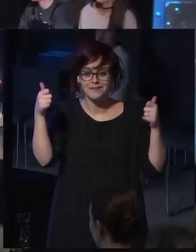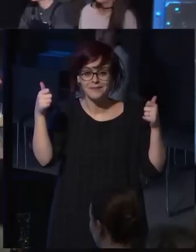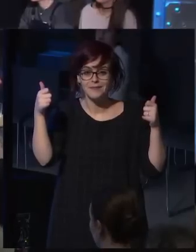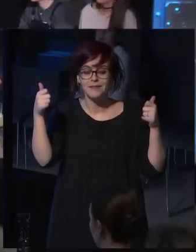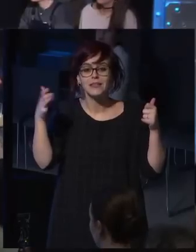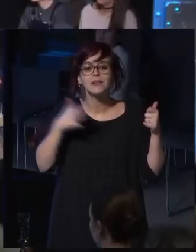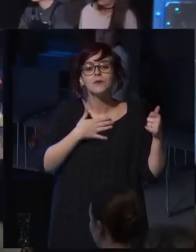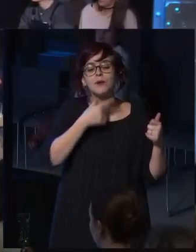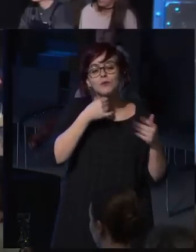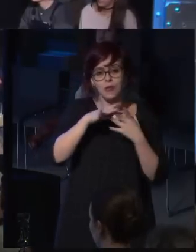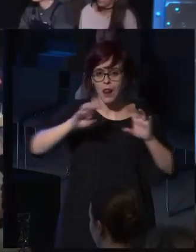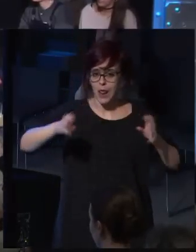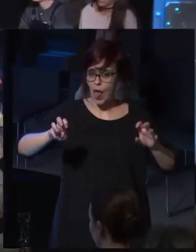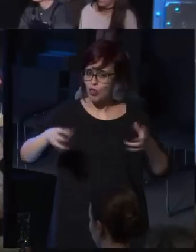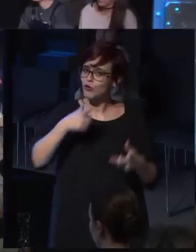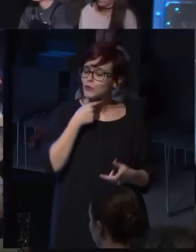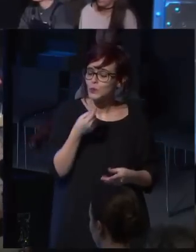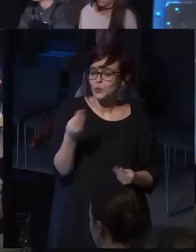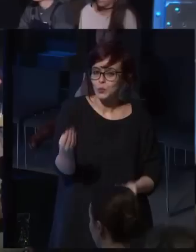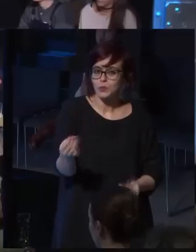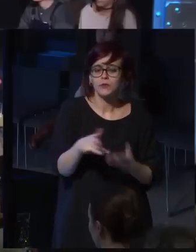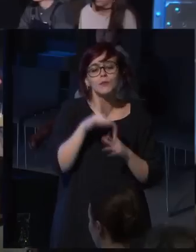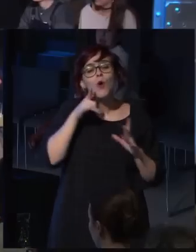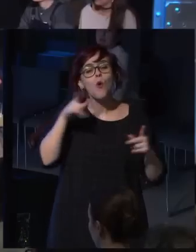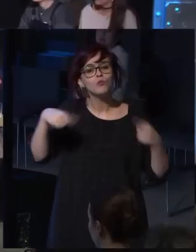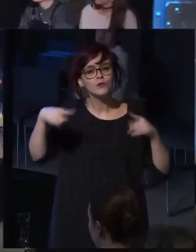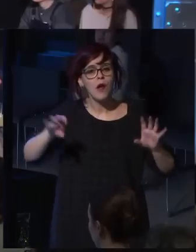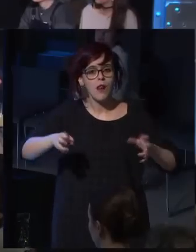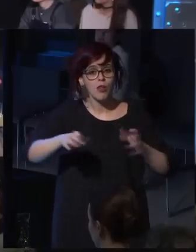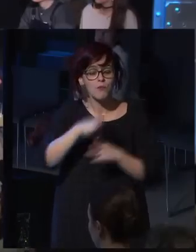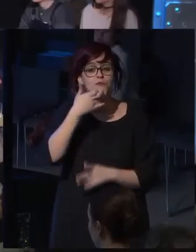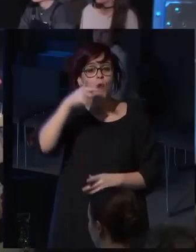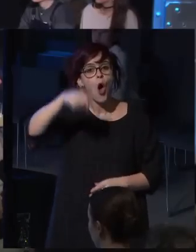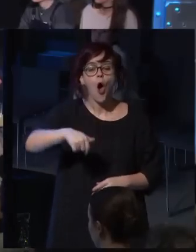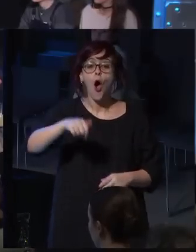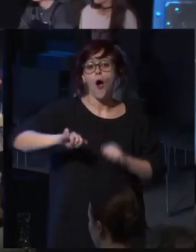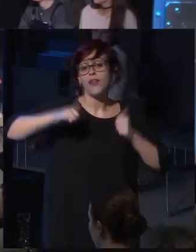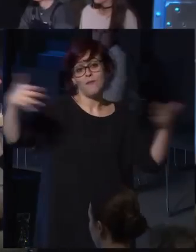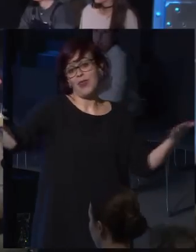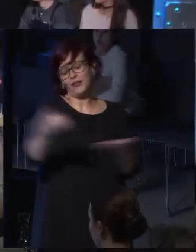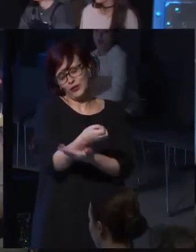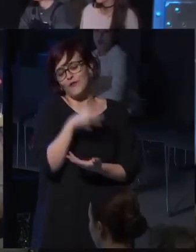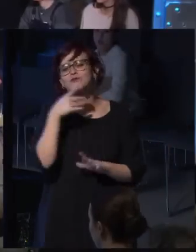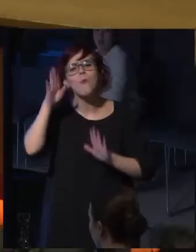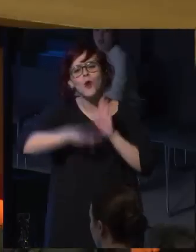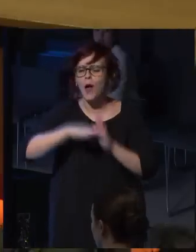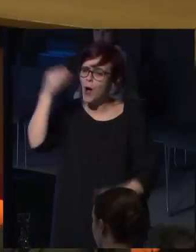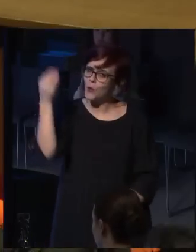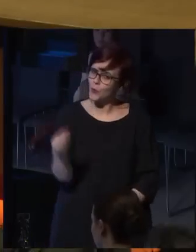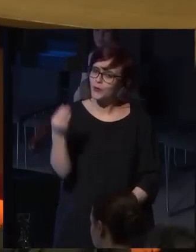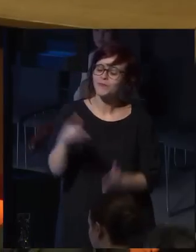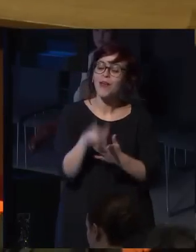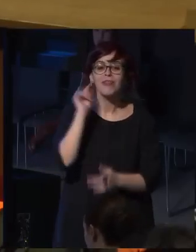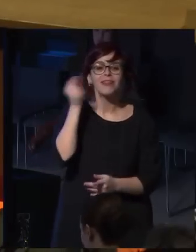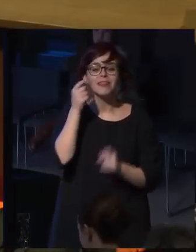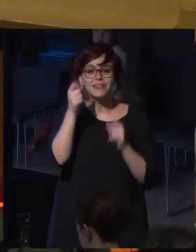Bueno, a mí me gusta mucho la radio y ir escuchando música por la radio. Por ejemplo, hoy empieza todo, por decir, un programa que te descubre